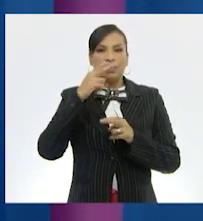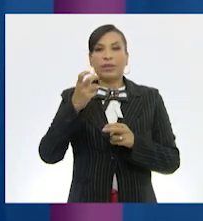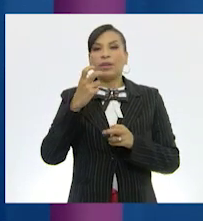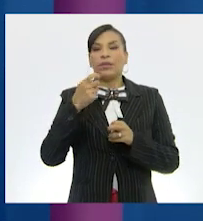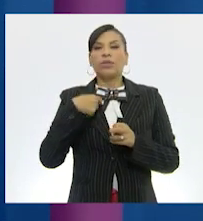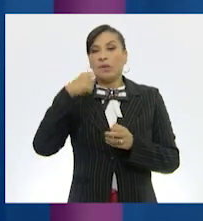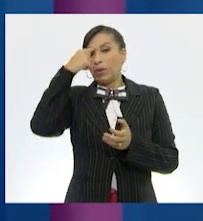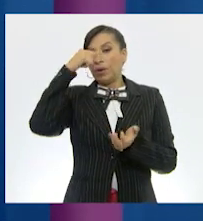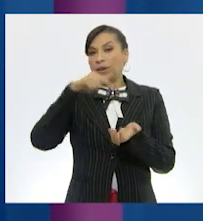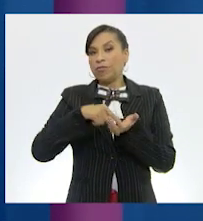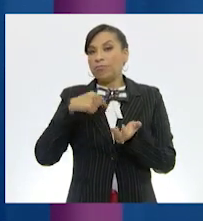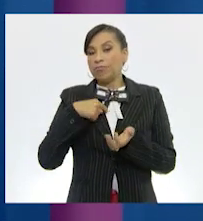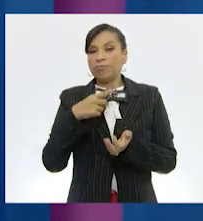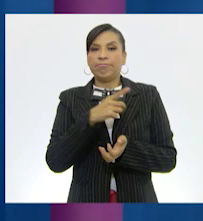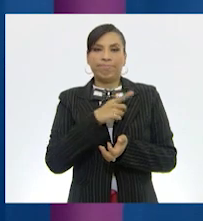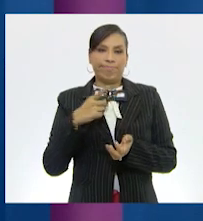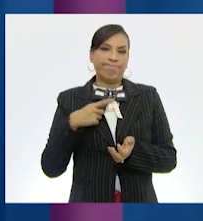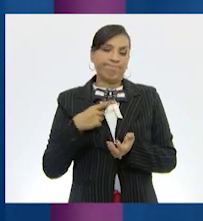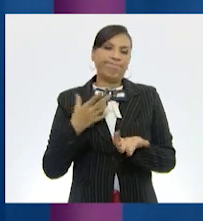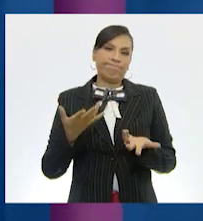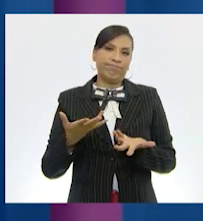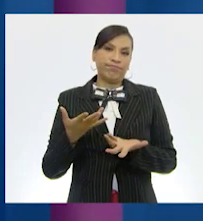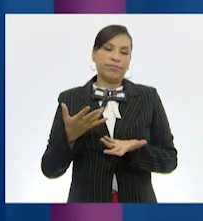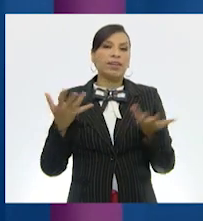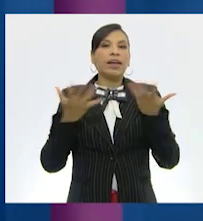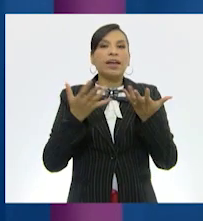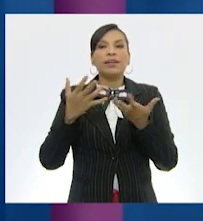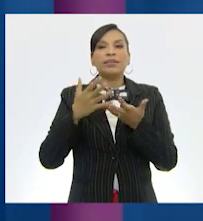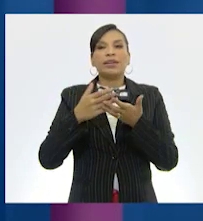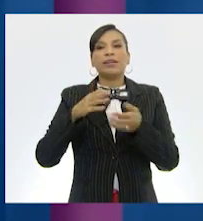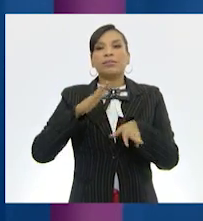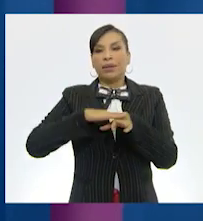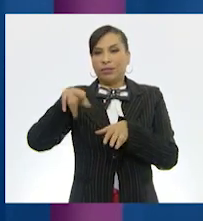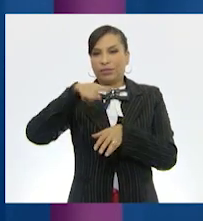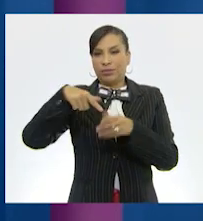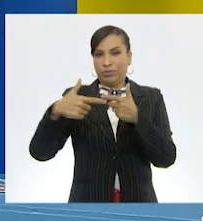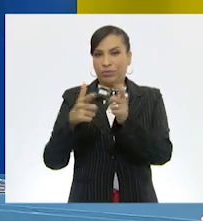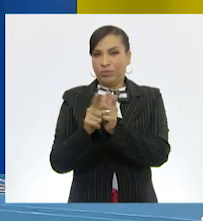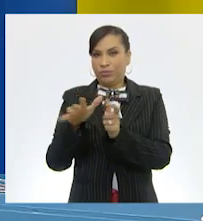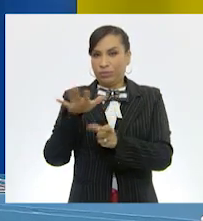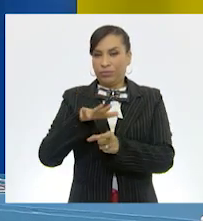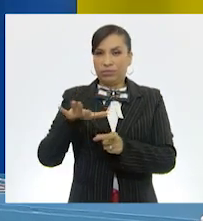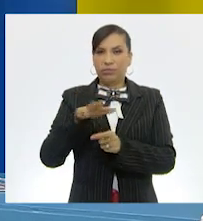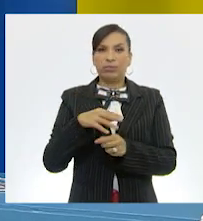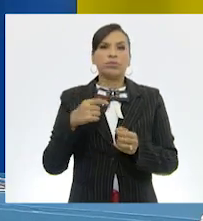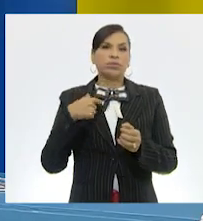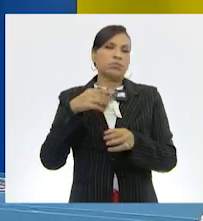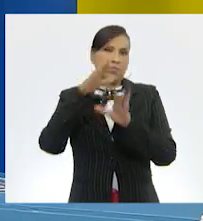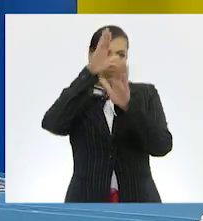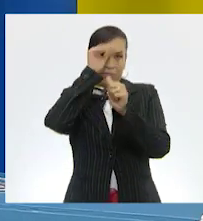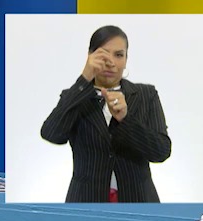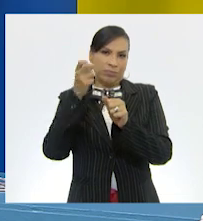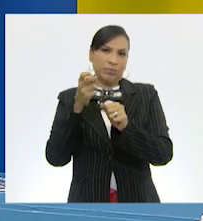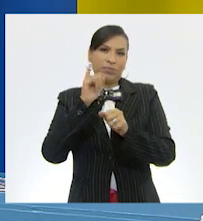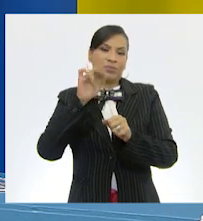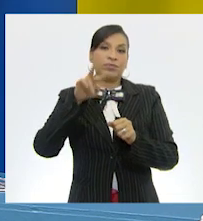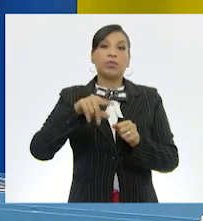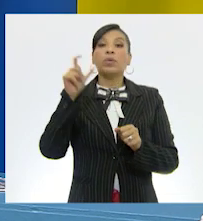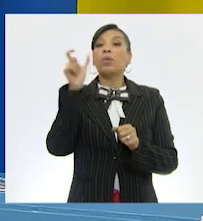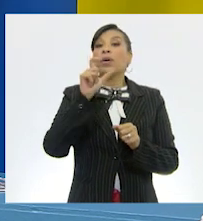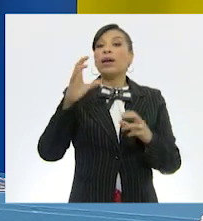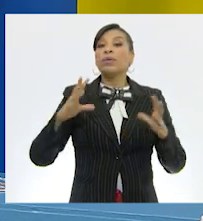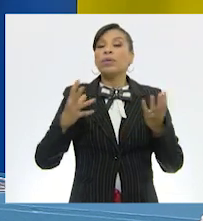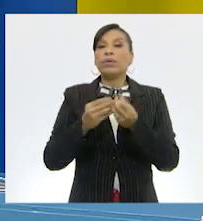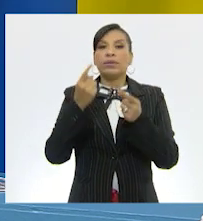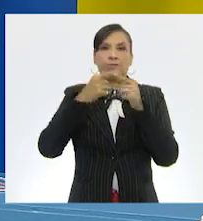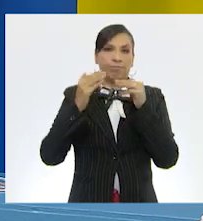lo que yo creo que habría que hacer cada vez con estas personas. Sí, concuerdo contigo, María. Cuando se asume